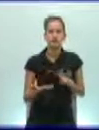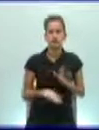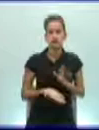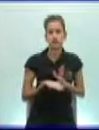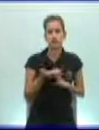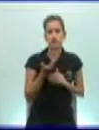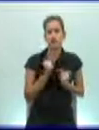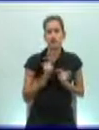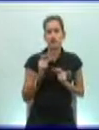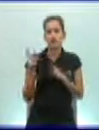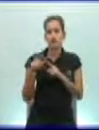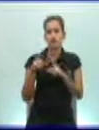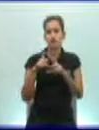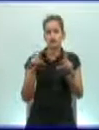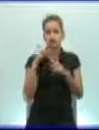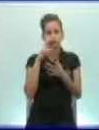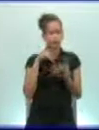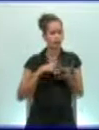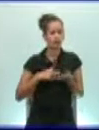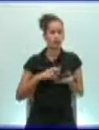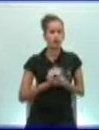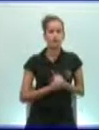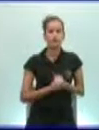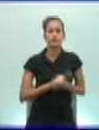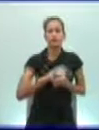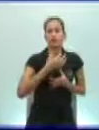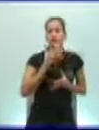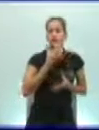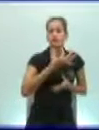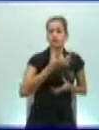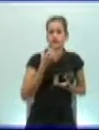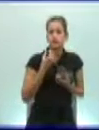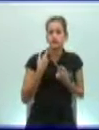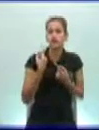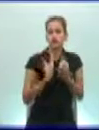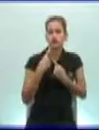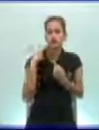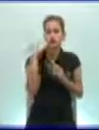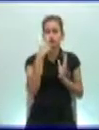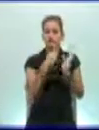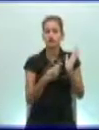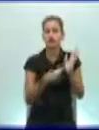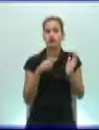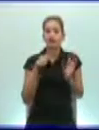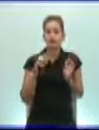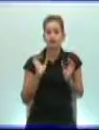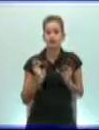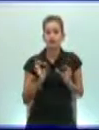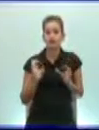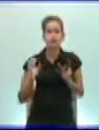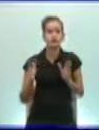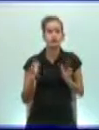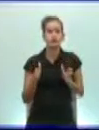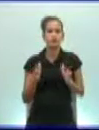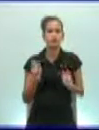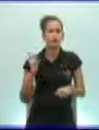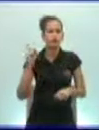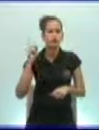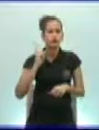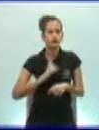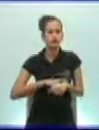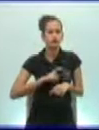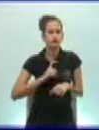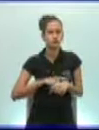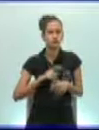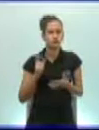Y además van a comentar algunas de las características de esa etapa. Les daremos un breve tiempo para que comenten